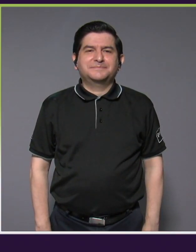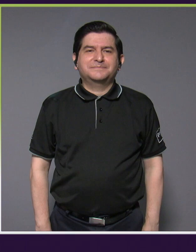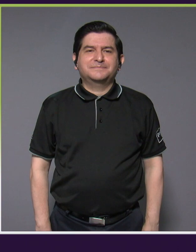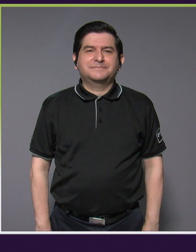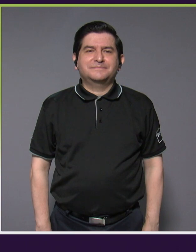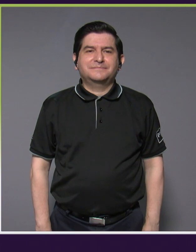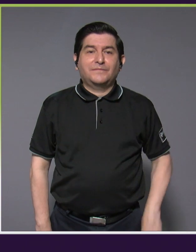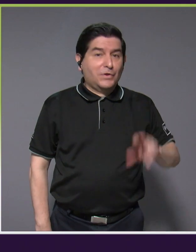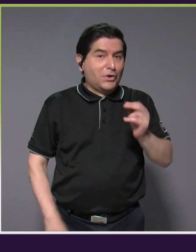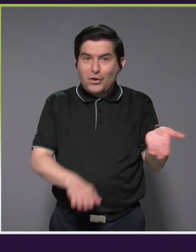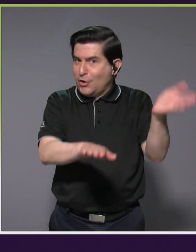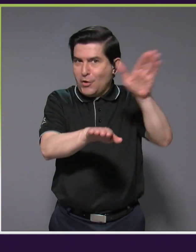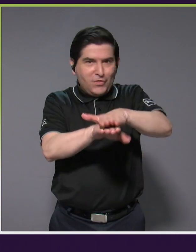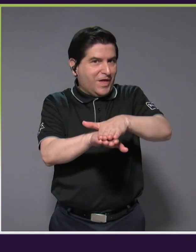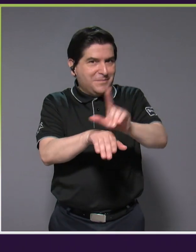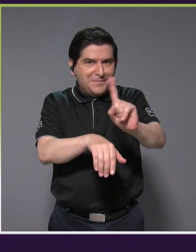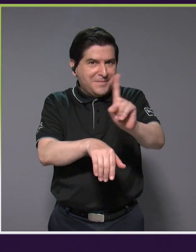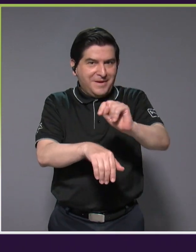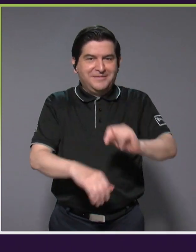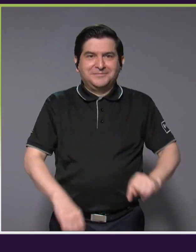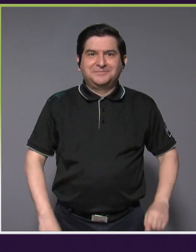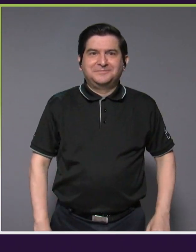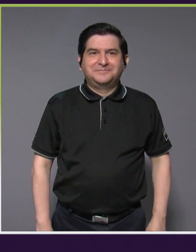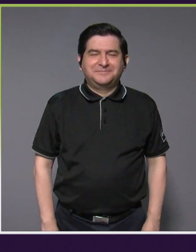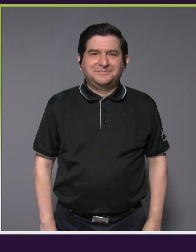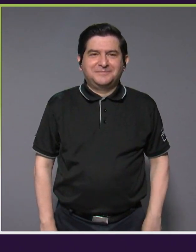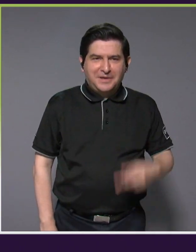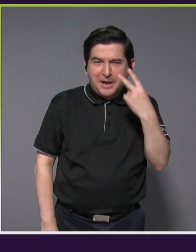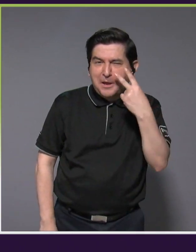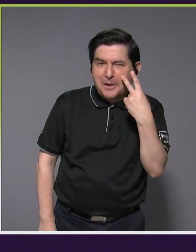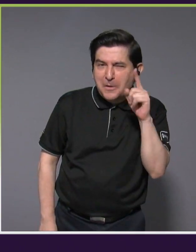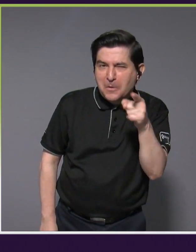No sean tramposos, no sean tramposos. Ya los vi.